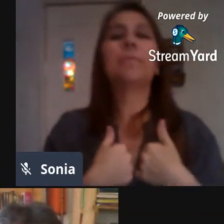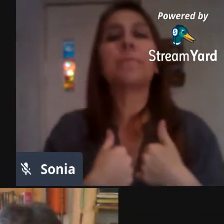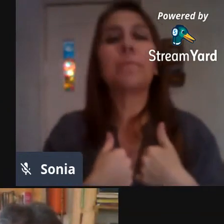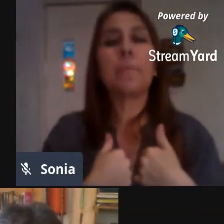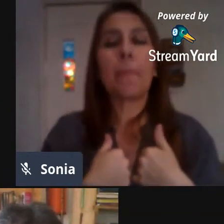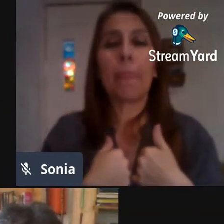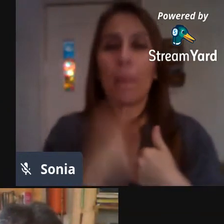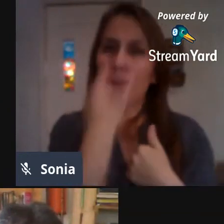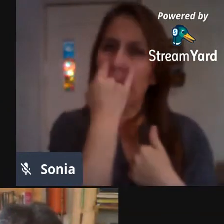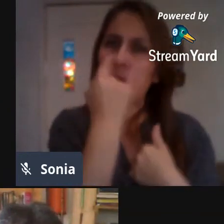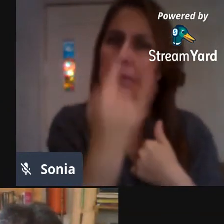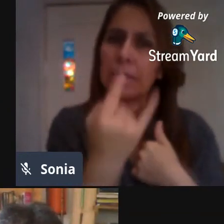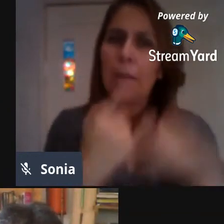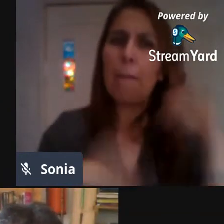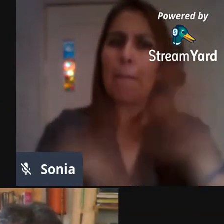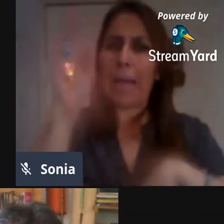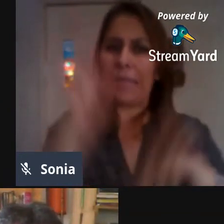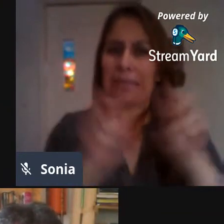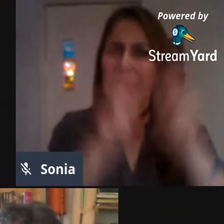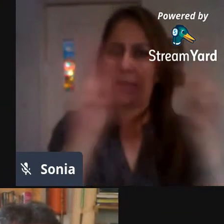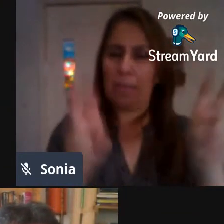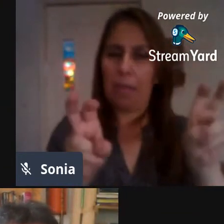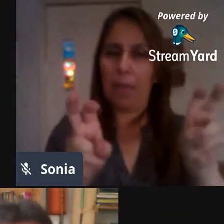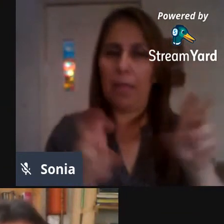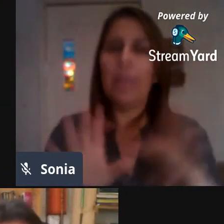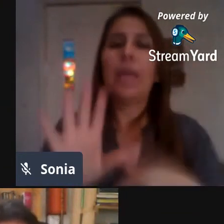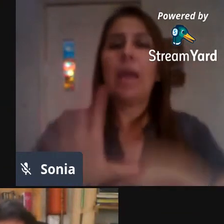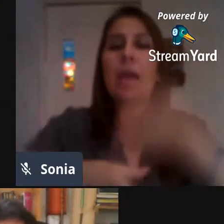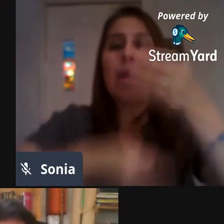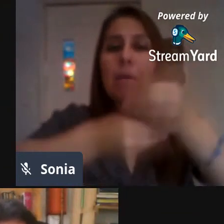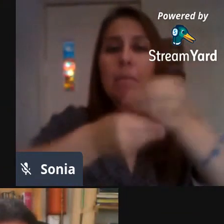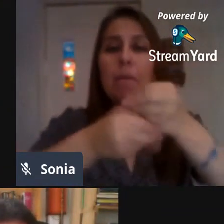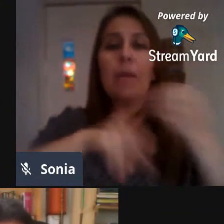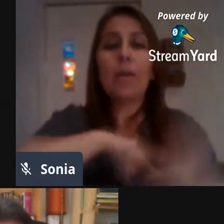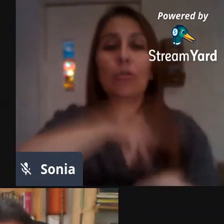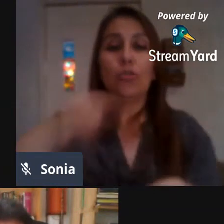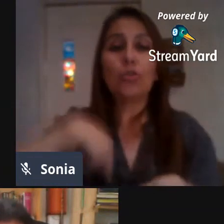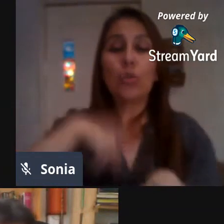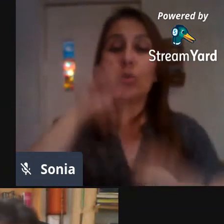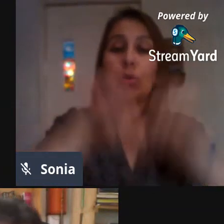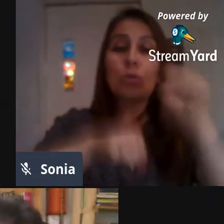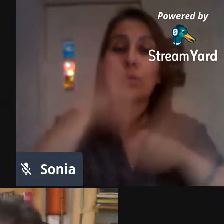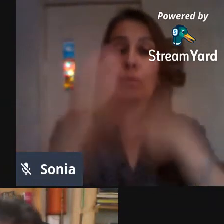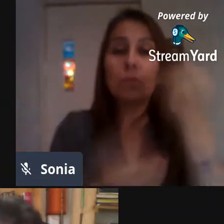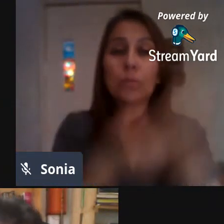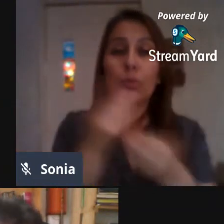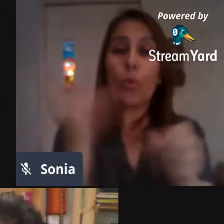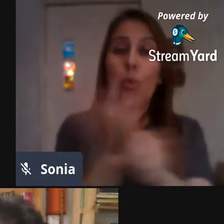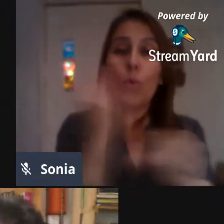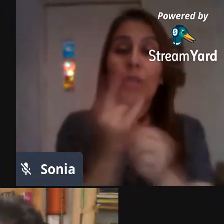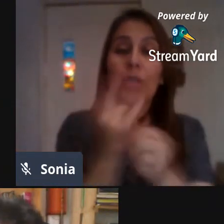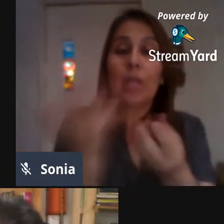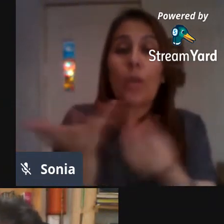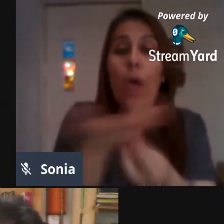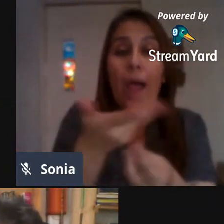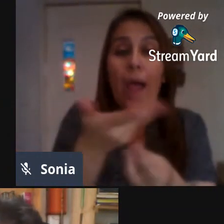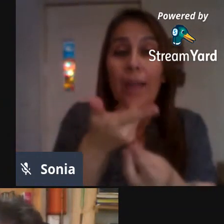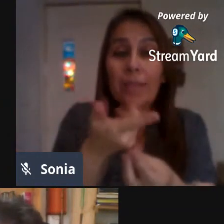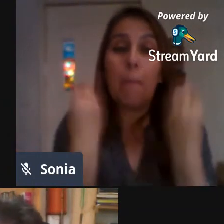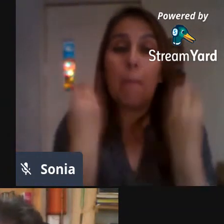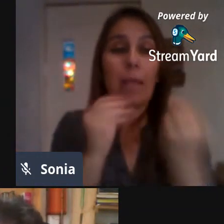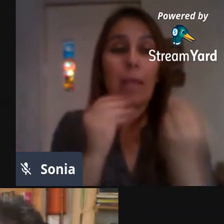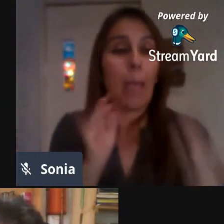realmente qué podemos hacer desde el ejercicio artístico desde las letras para llegar a esas comunidades que